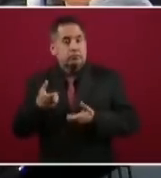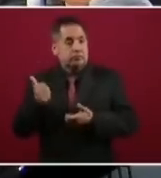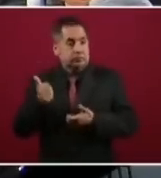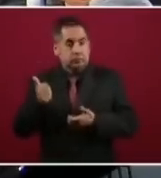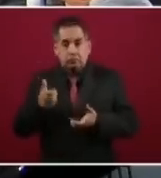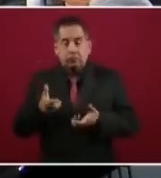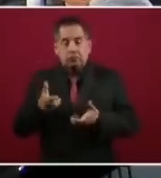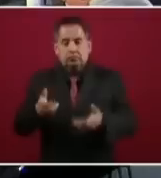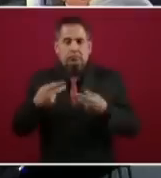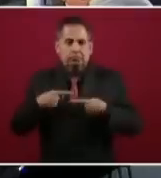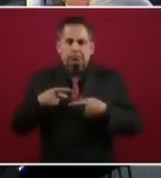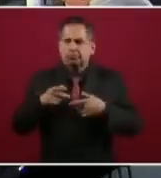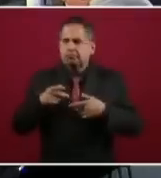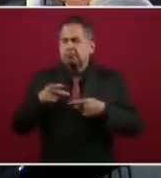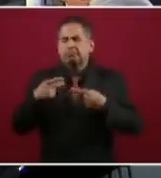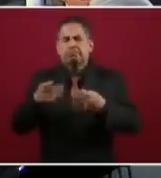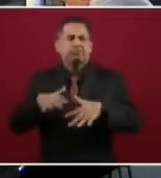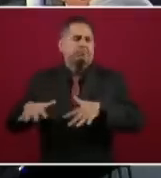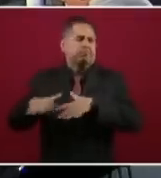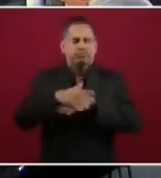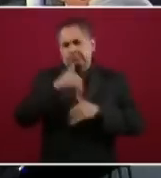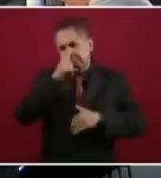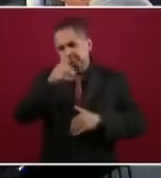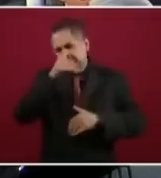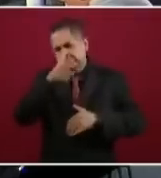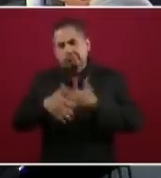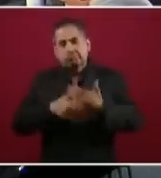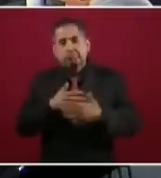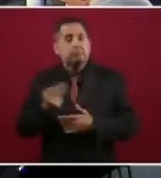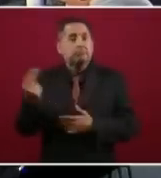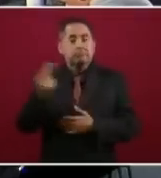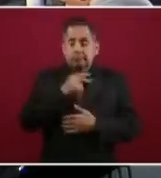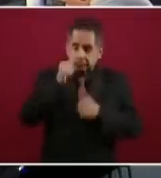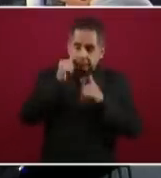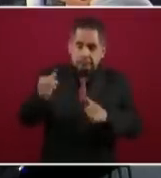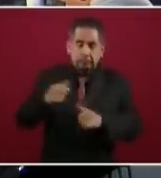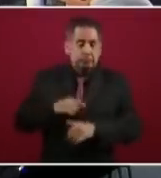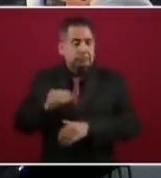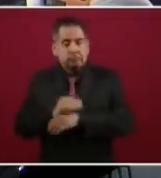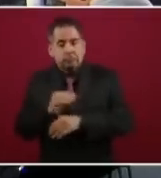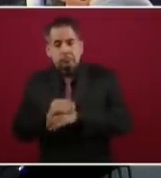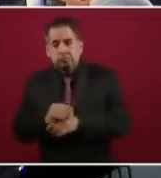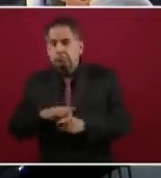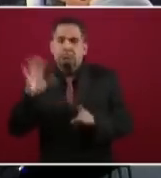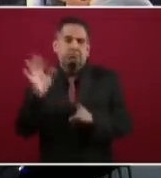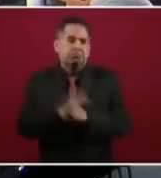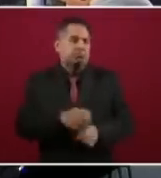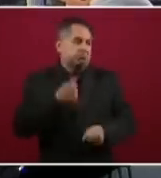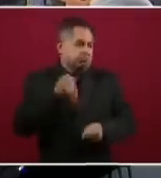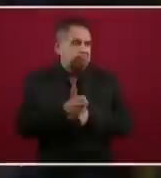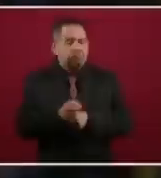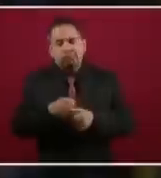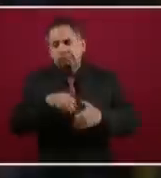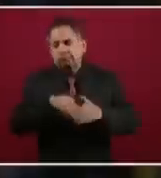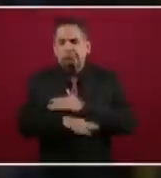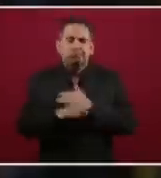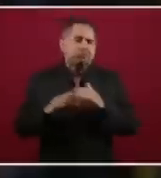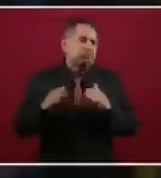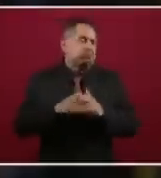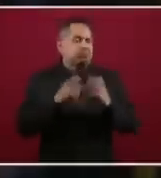tomó la carretera federal porque necesitaban que los escucharan. No los escucharon, fueron golpeados, gaseados,